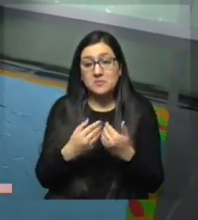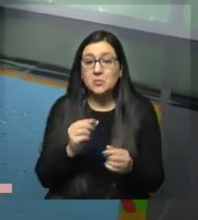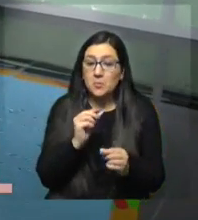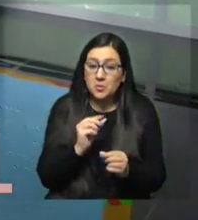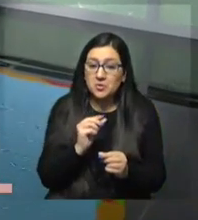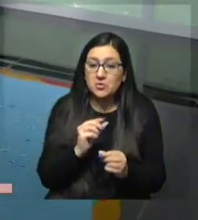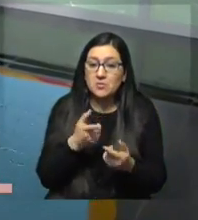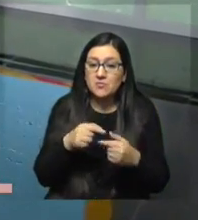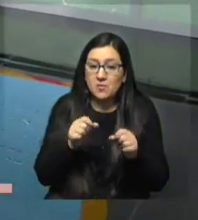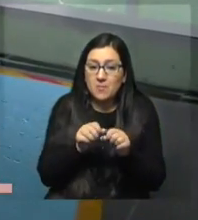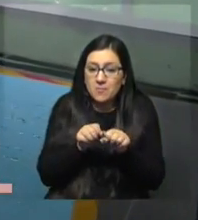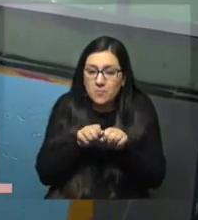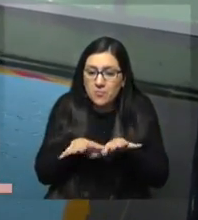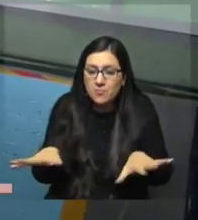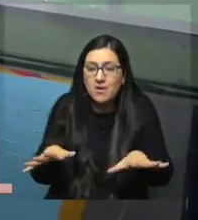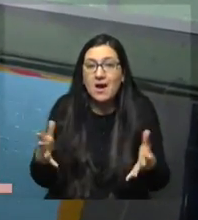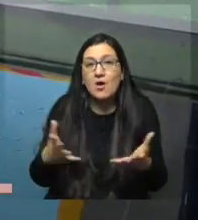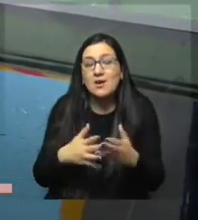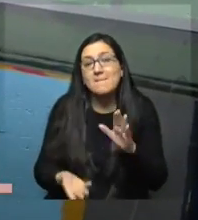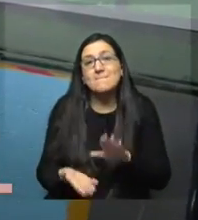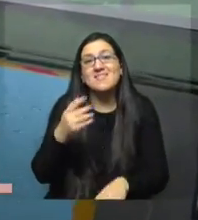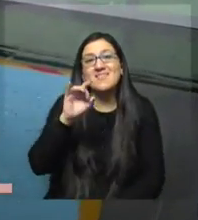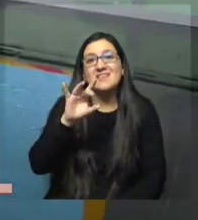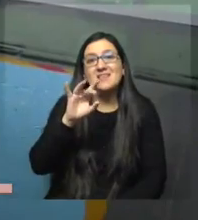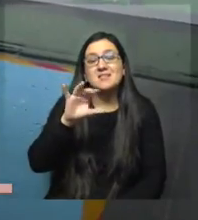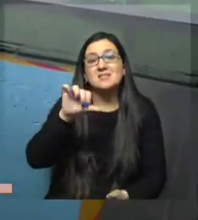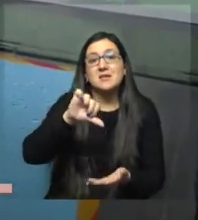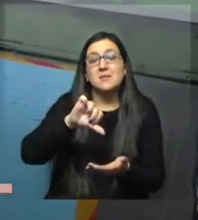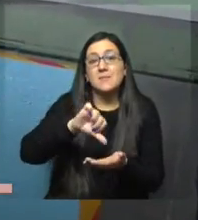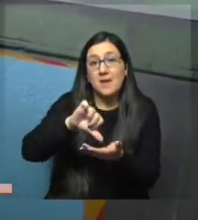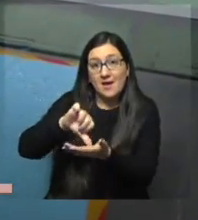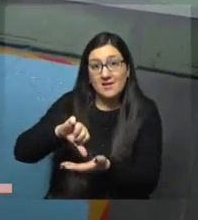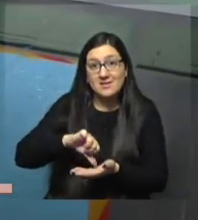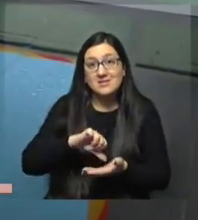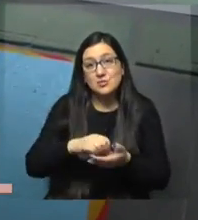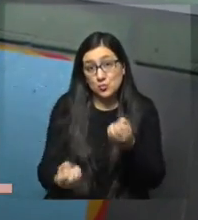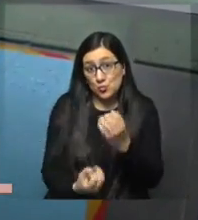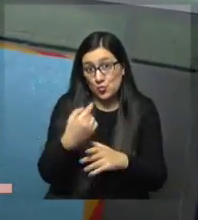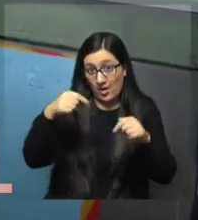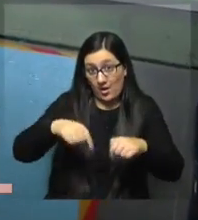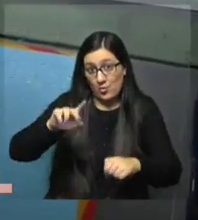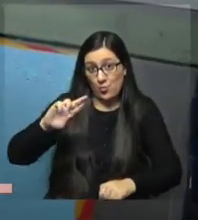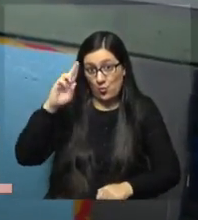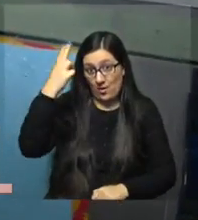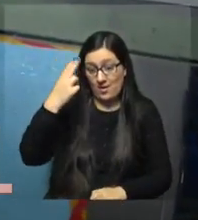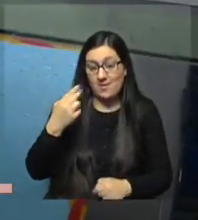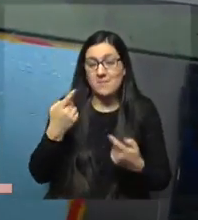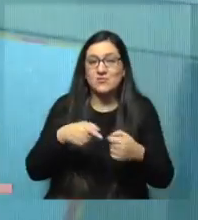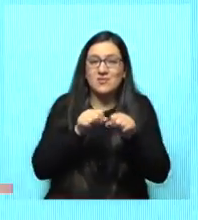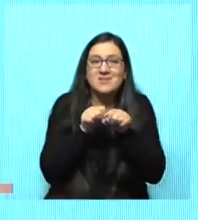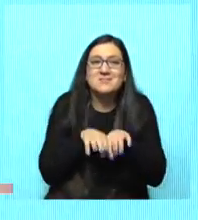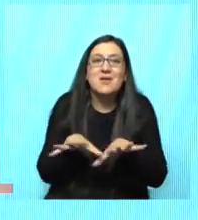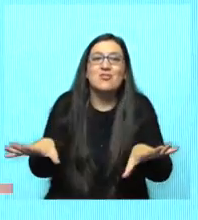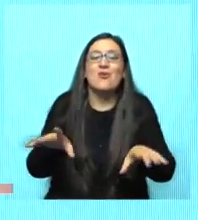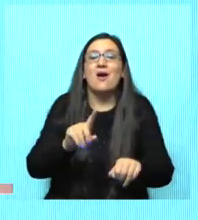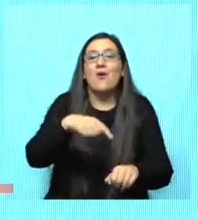hoy en realidad están más de 15 países de América Latina y el Caribe. En realidad surgió acá en Uruguay, en el Centro Juvenil Flor de Maroñas, pero hoy en día se expande a